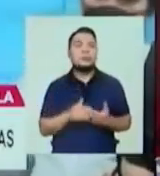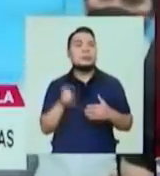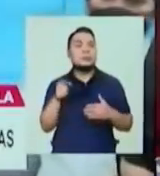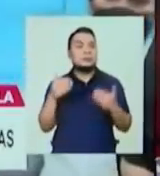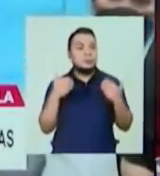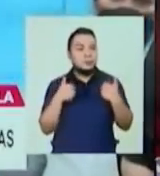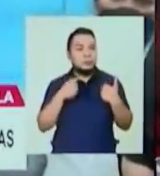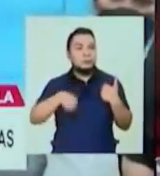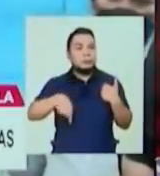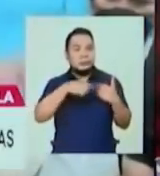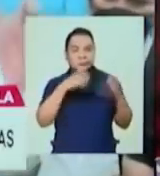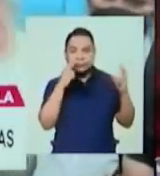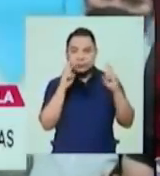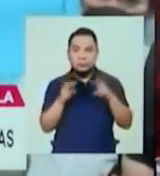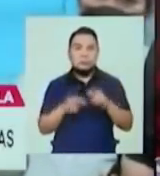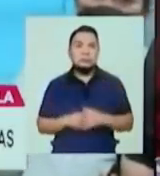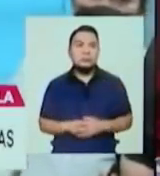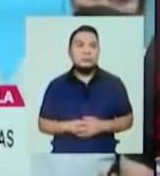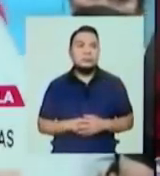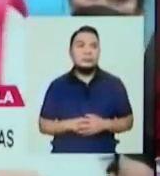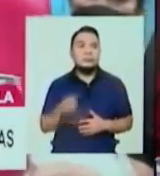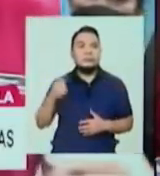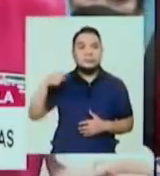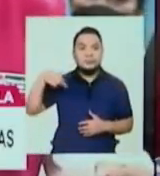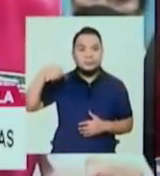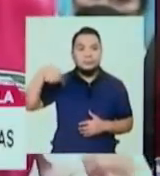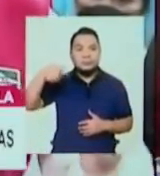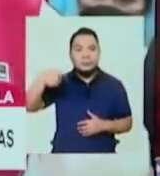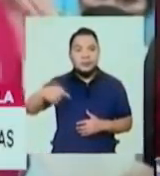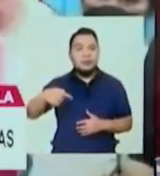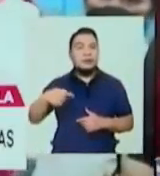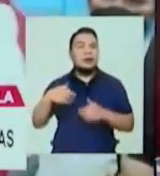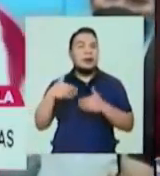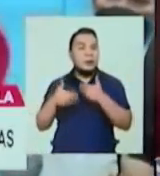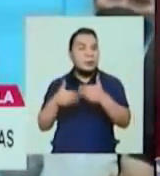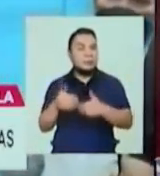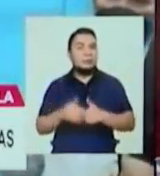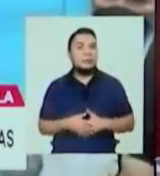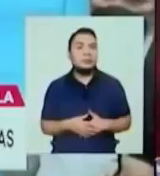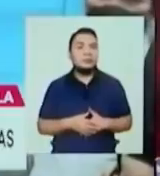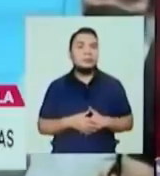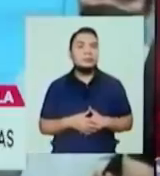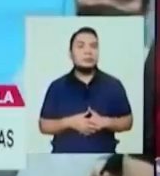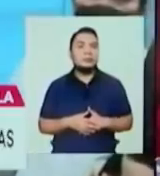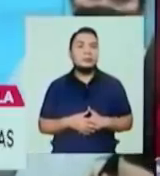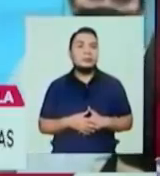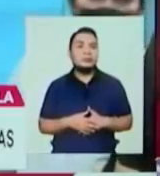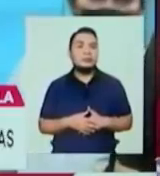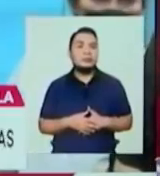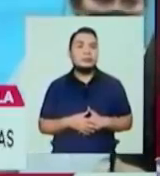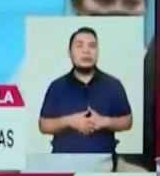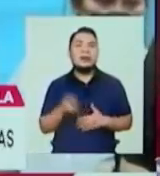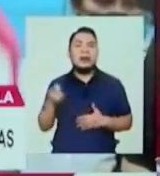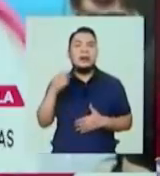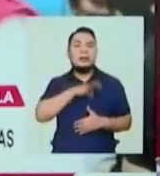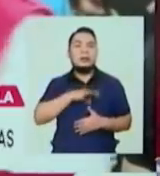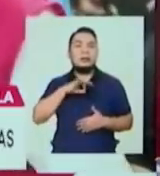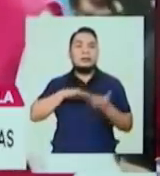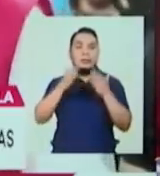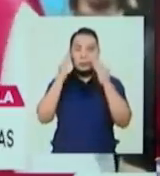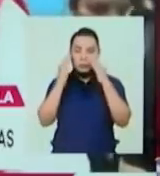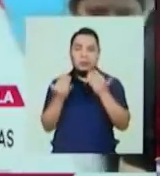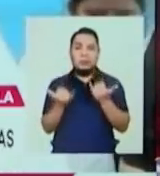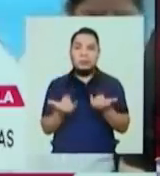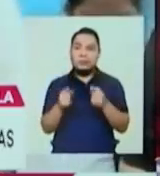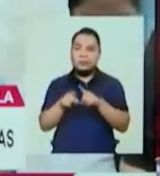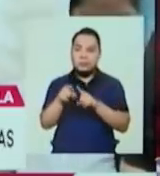carros. El gas licuado de petróleo es el que se usa para las cocinas. El gas natural es un derecho porque es nuestro y como es nuestro va a llegar a las